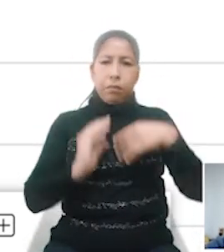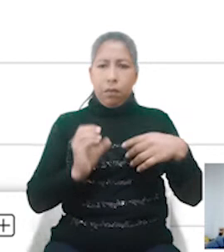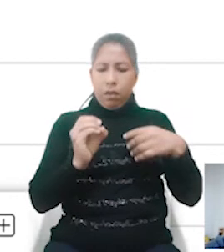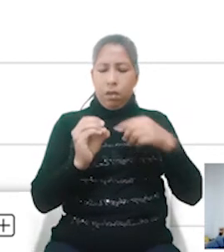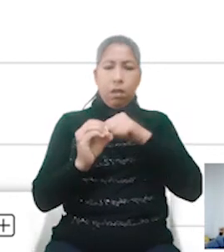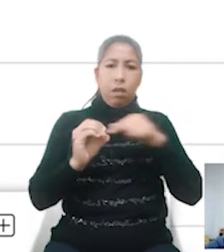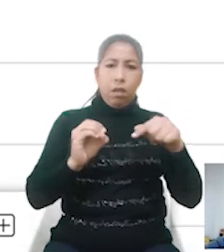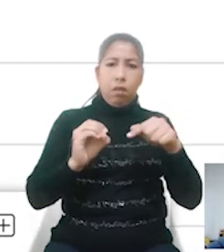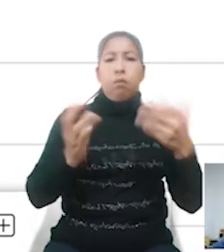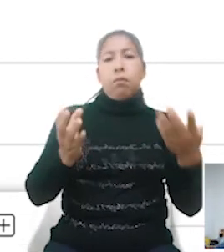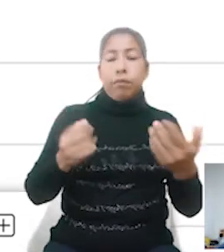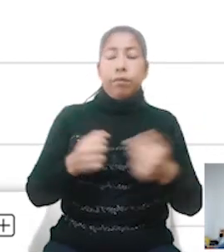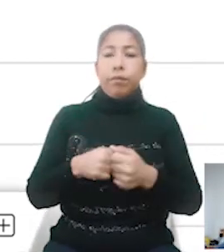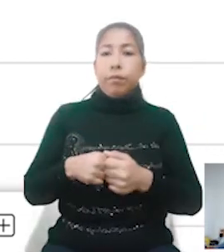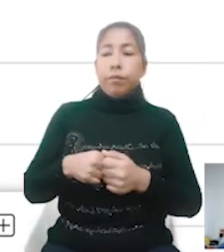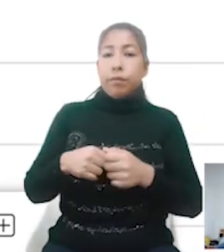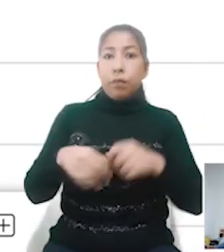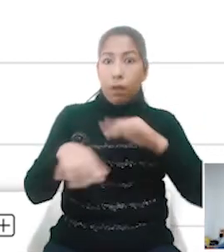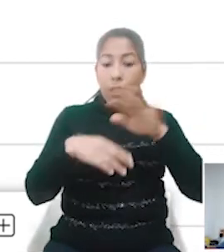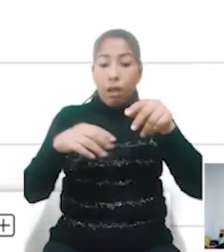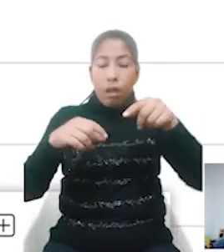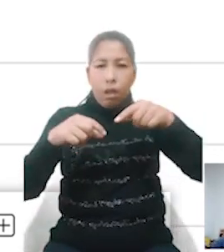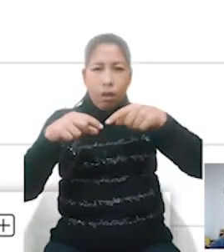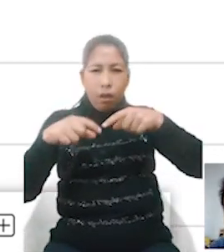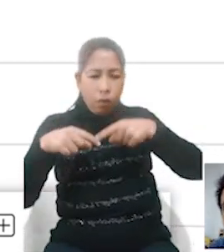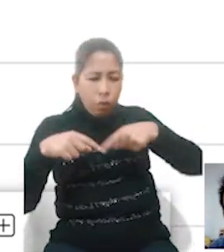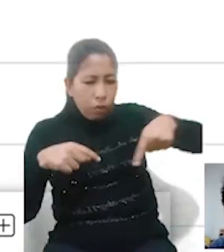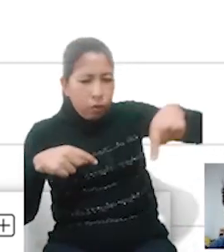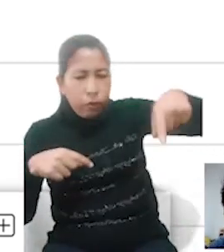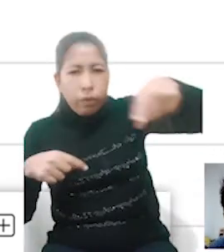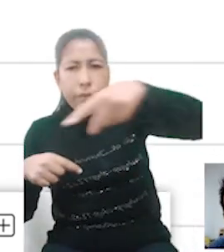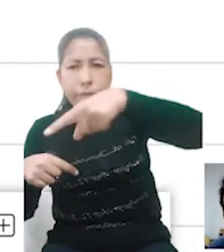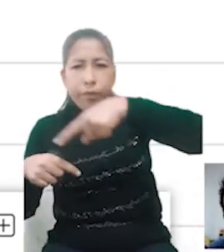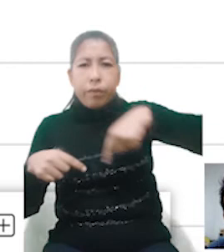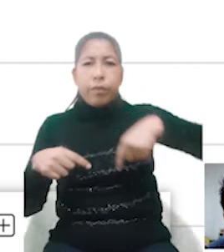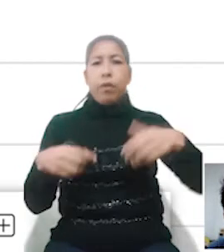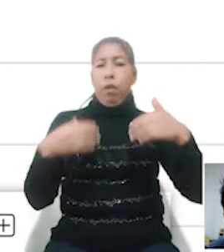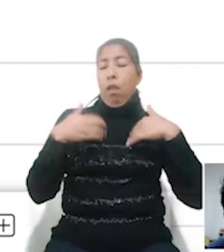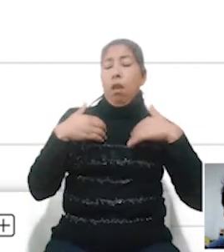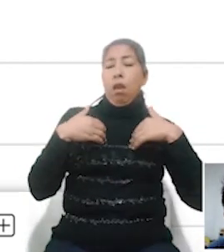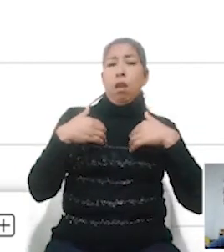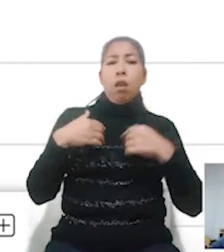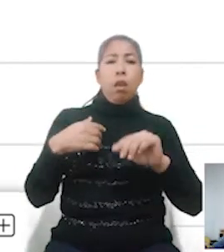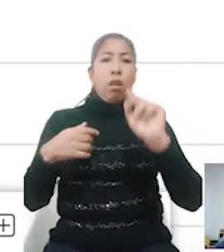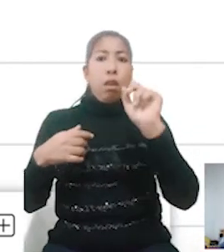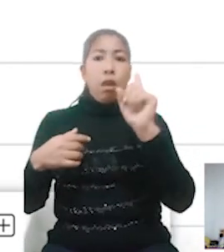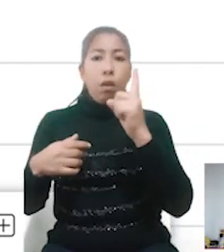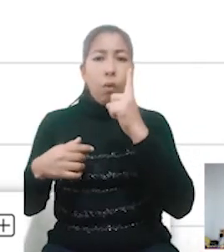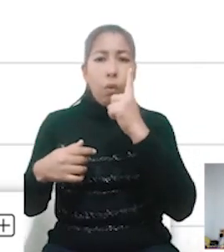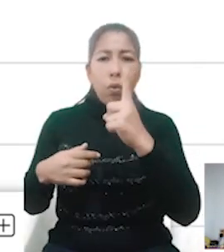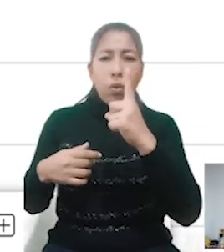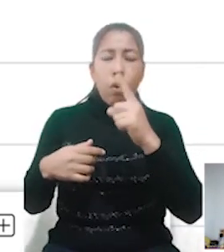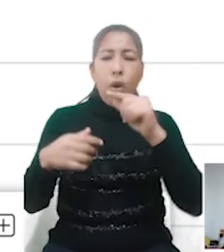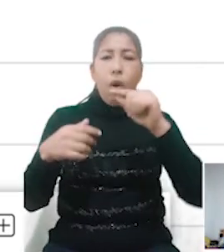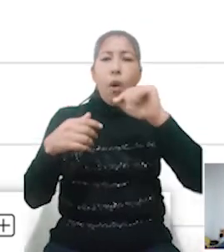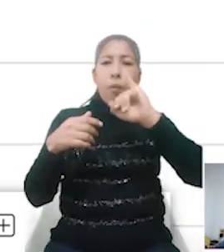que representa el ángulo central. Ahora dice, esta pista tiene 1.5